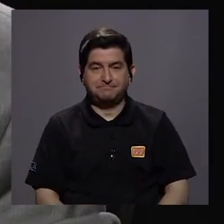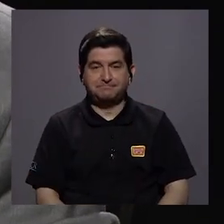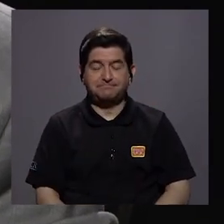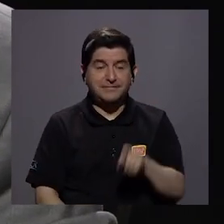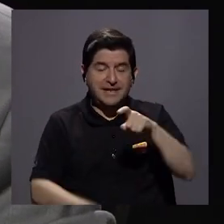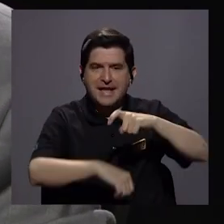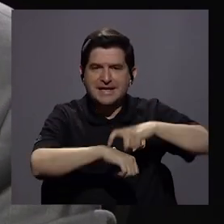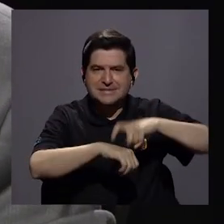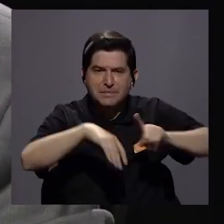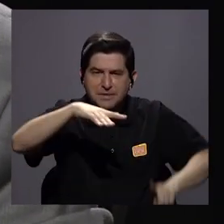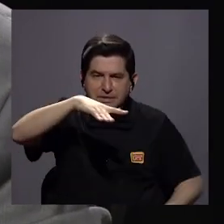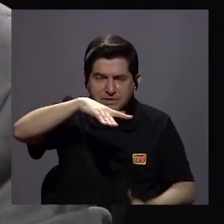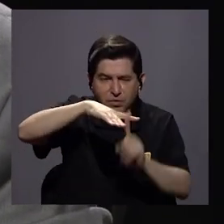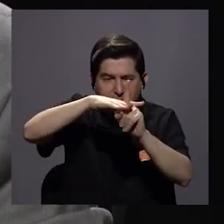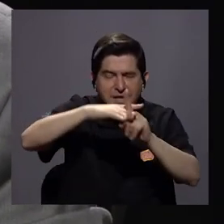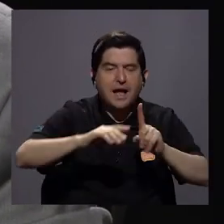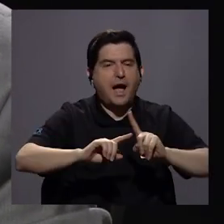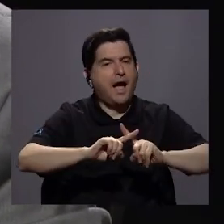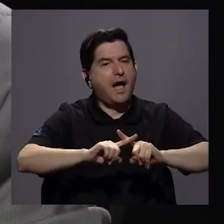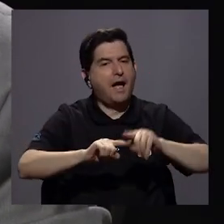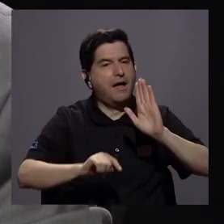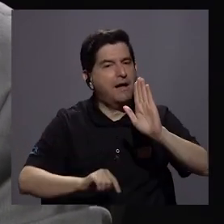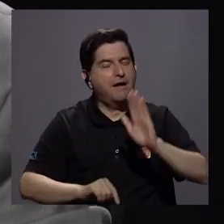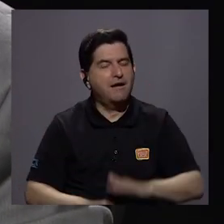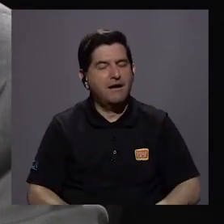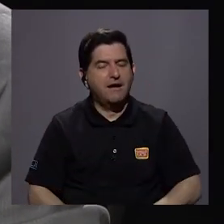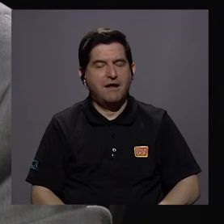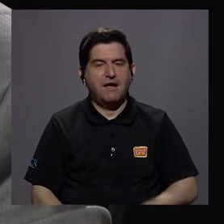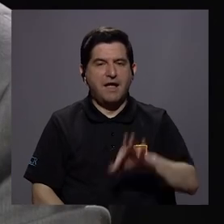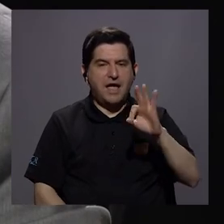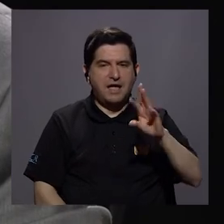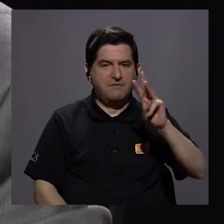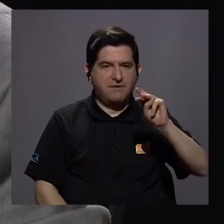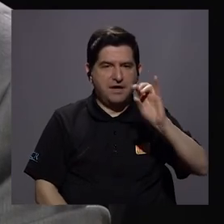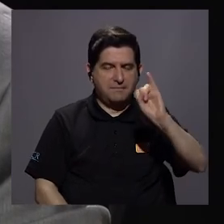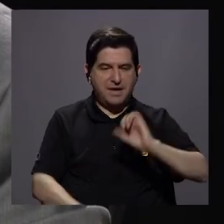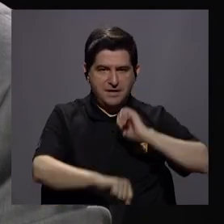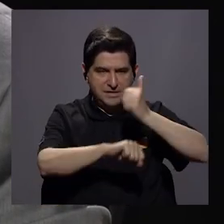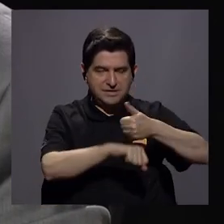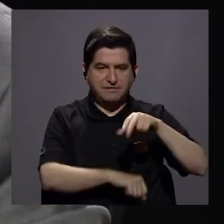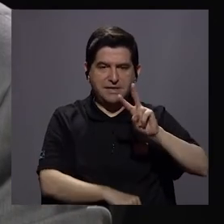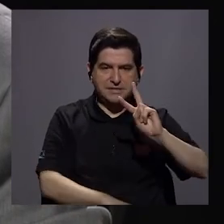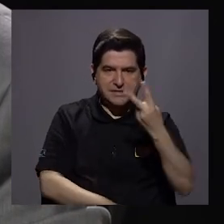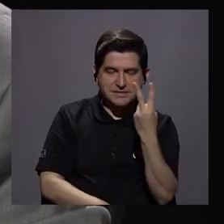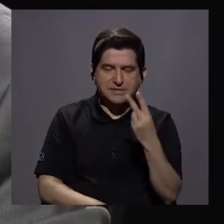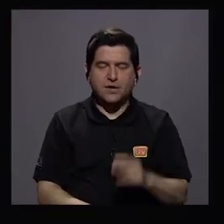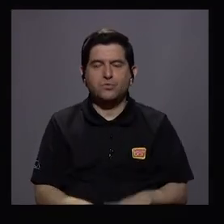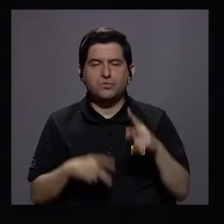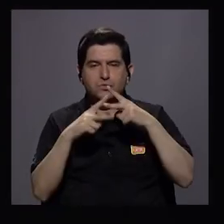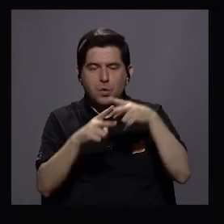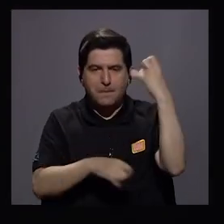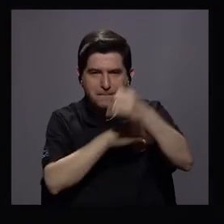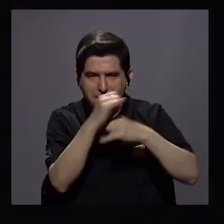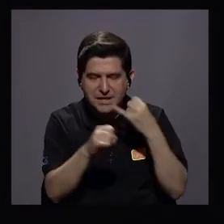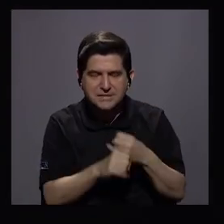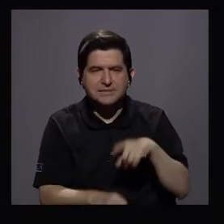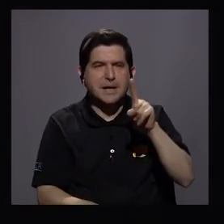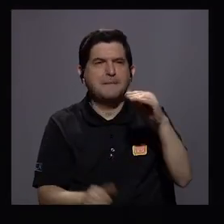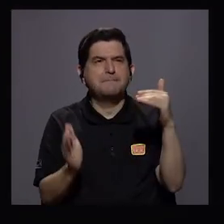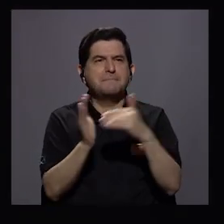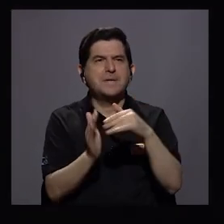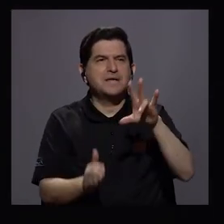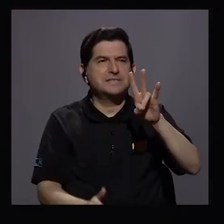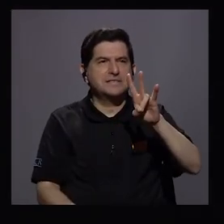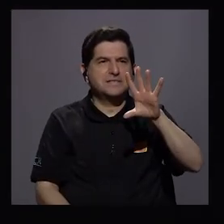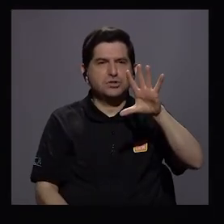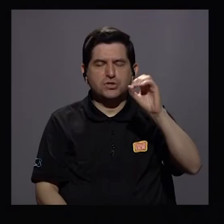donde ya empieza a surgir una serie de condiciones que establece el fondo para ese segundo préstamo internacional de 1.750 millones de